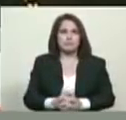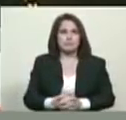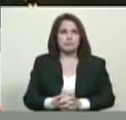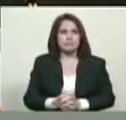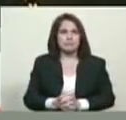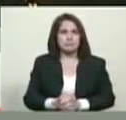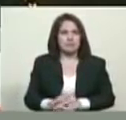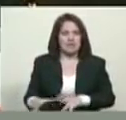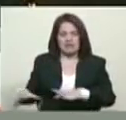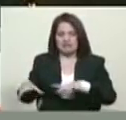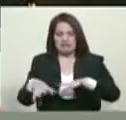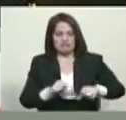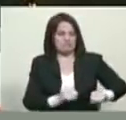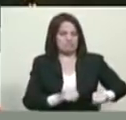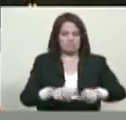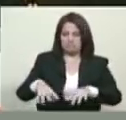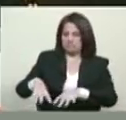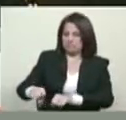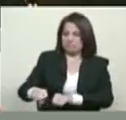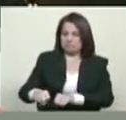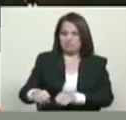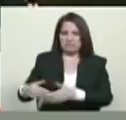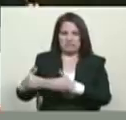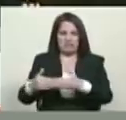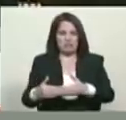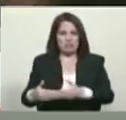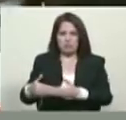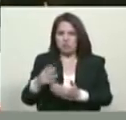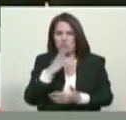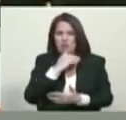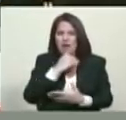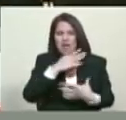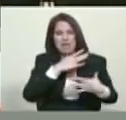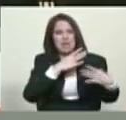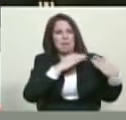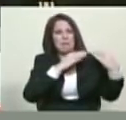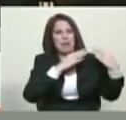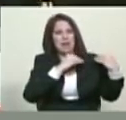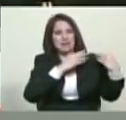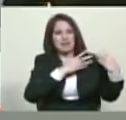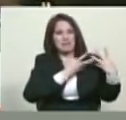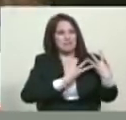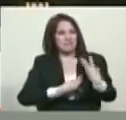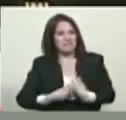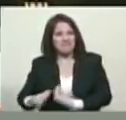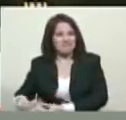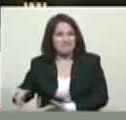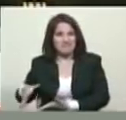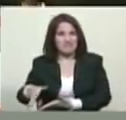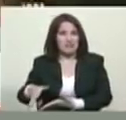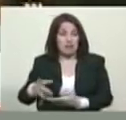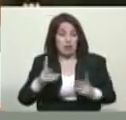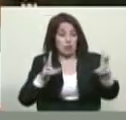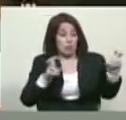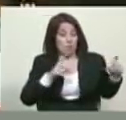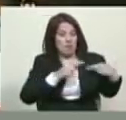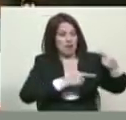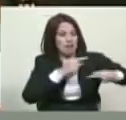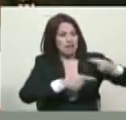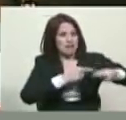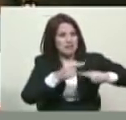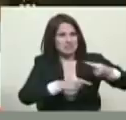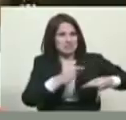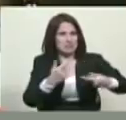El capitalismo para mí no da ninguna esperanza. Y las nuevas generaciones son víctimas del capitalismo. Las nuevas generaciones